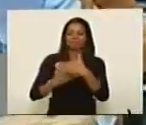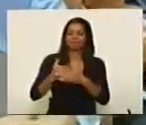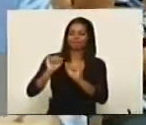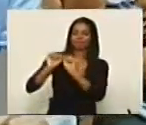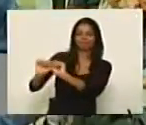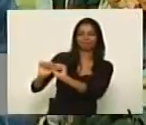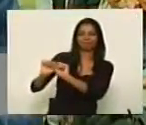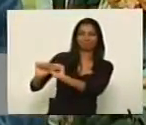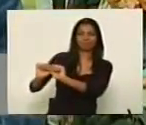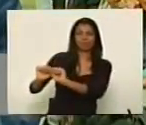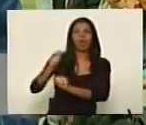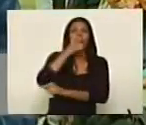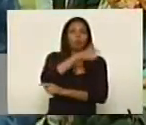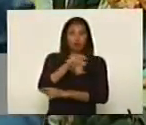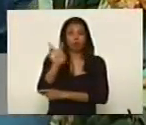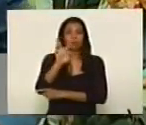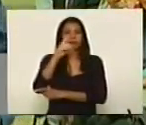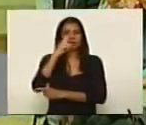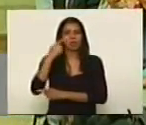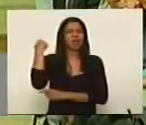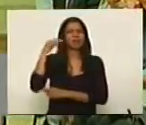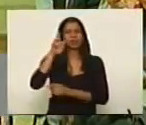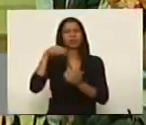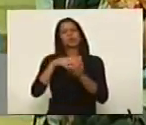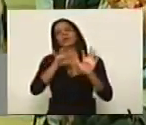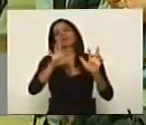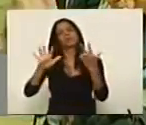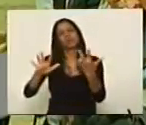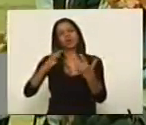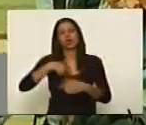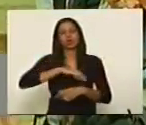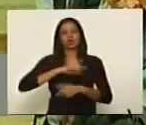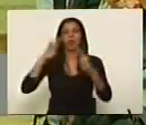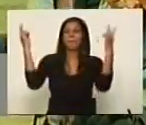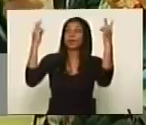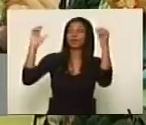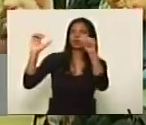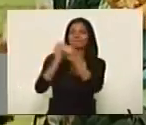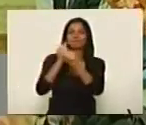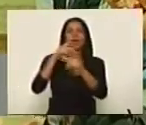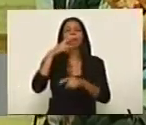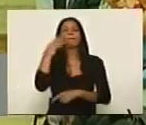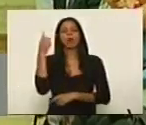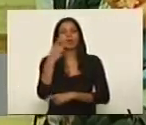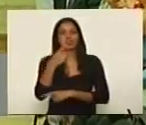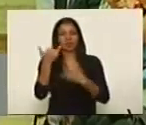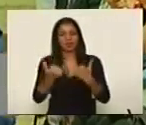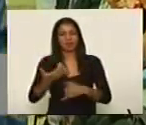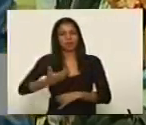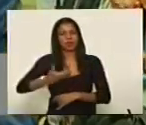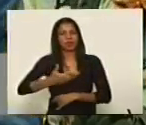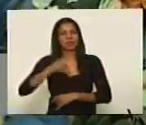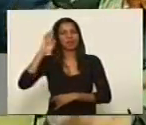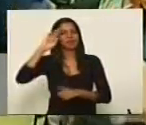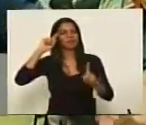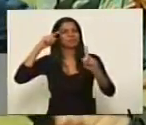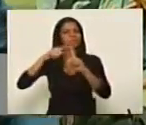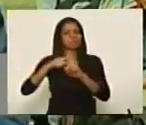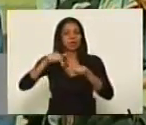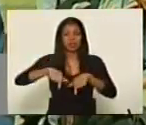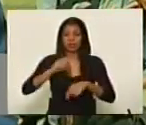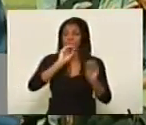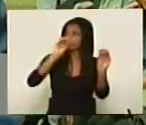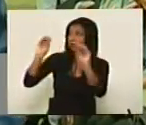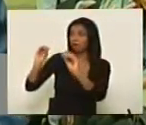ofensiva. Hoy nuestro pueblo, año 2018, no solamente tendremos victoria en lo político, sino más importante aún, una razón es la convocatoria de esta Asamblea